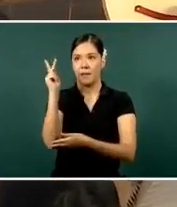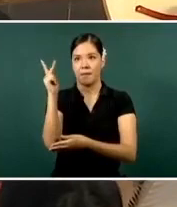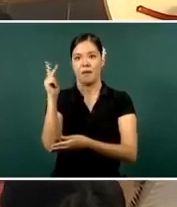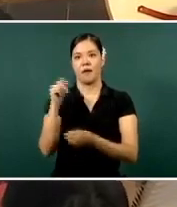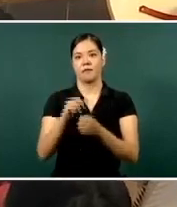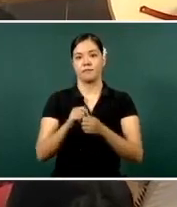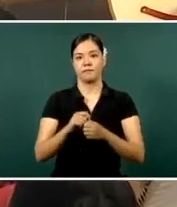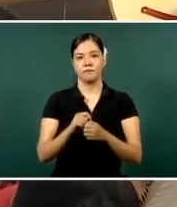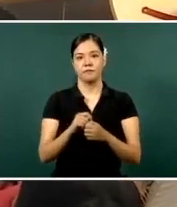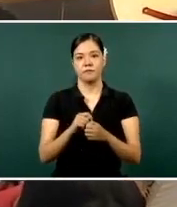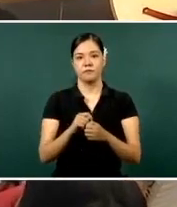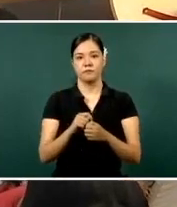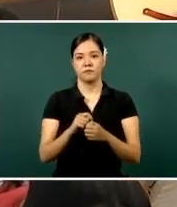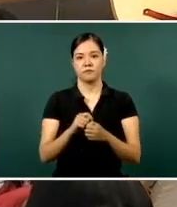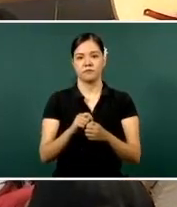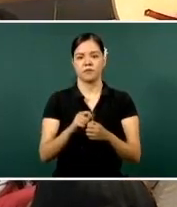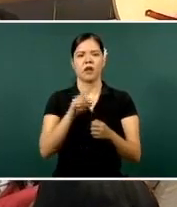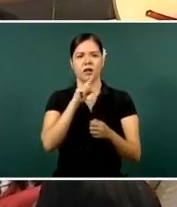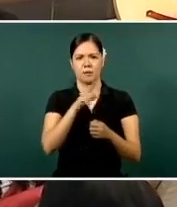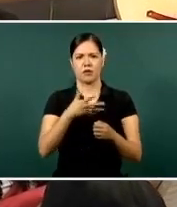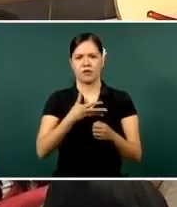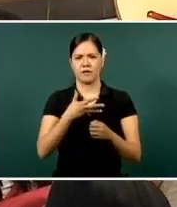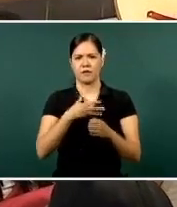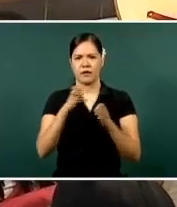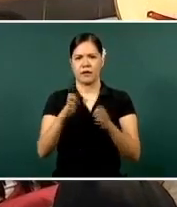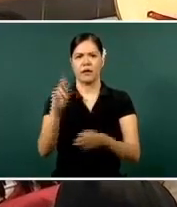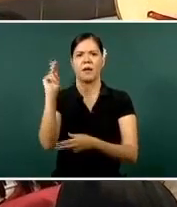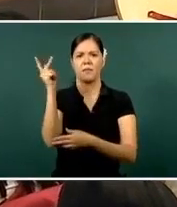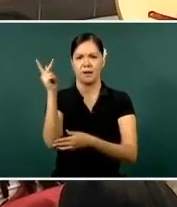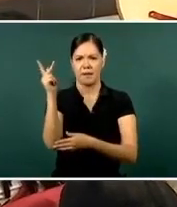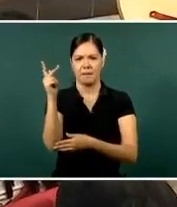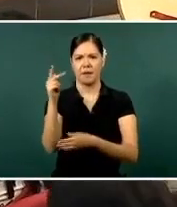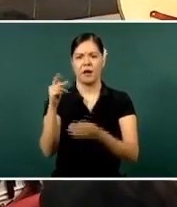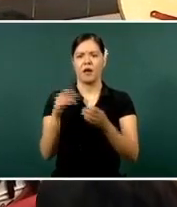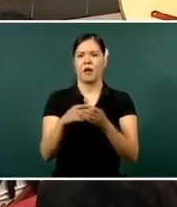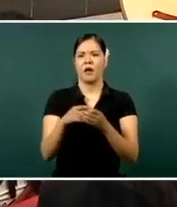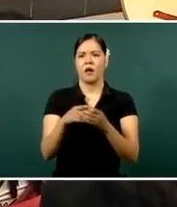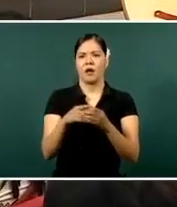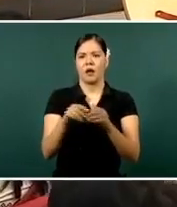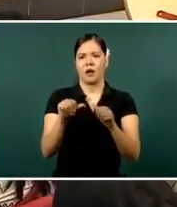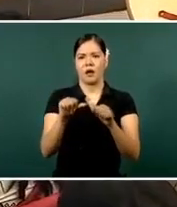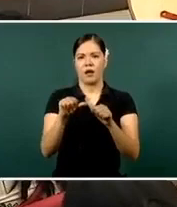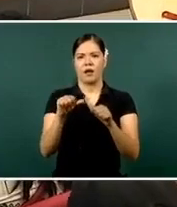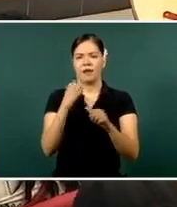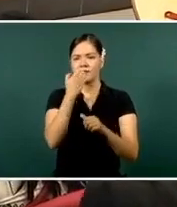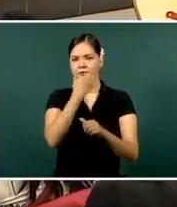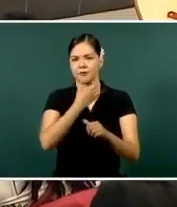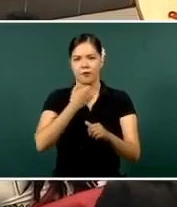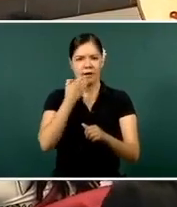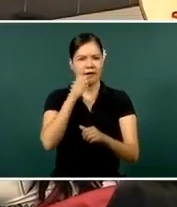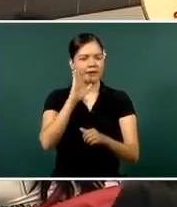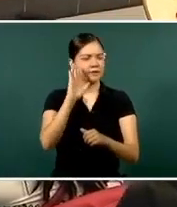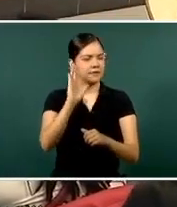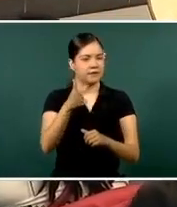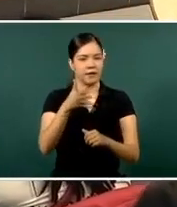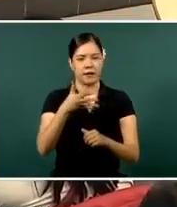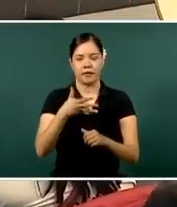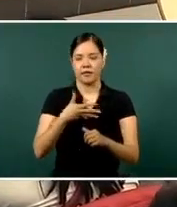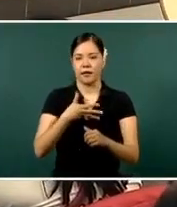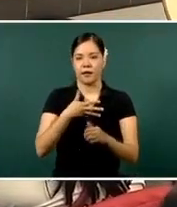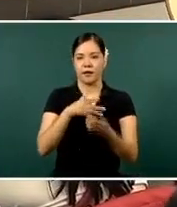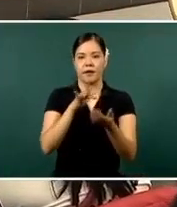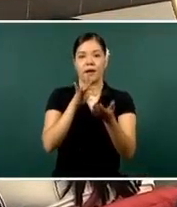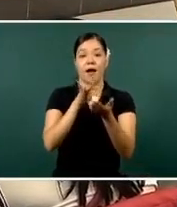los que estudian en colegios de bachilleres, en escuelas preparatorias, todos ya están recibiendo